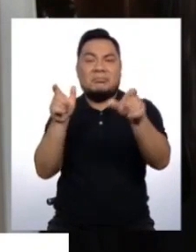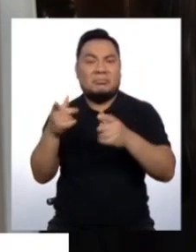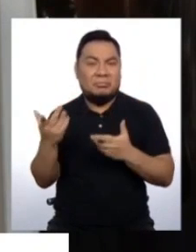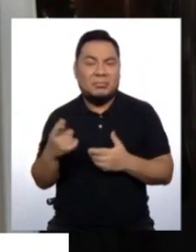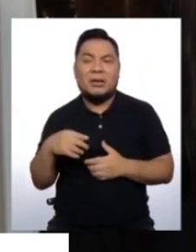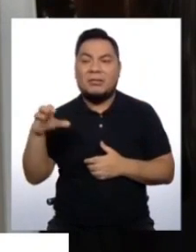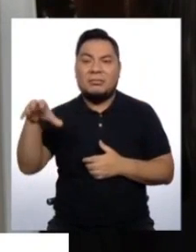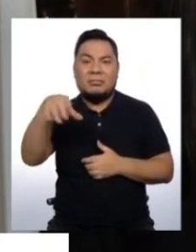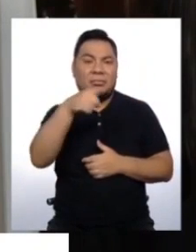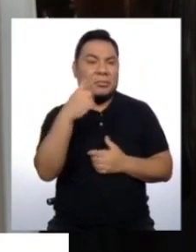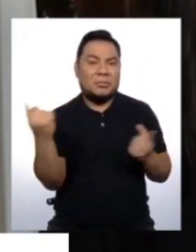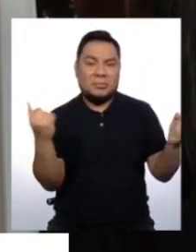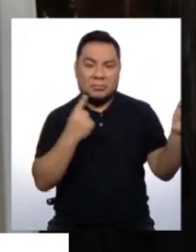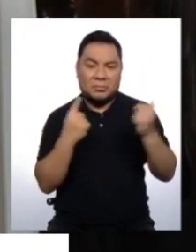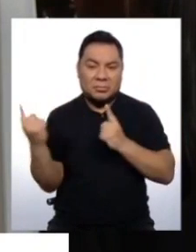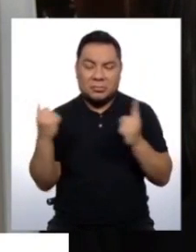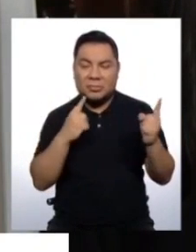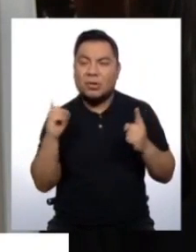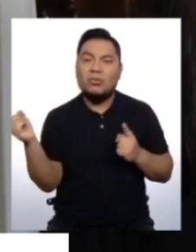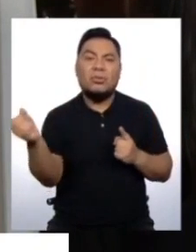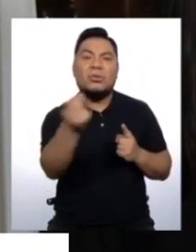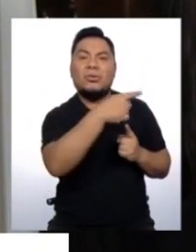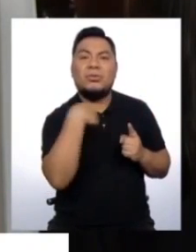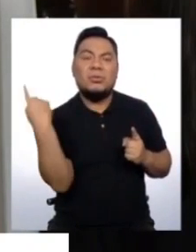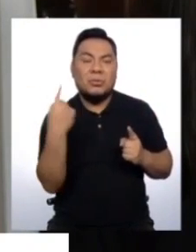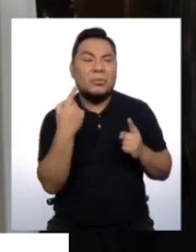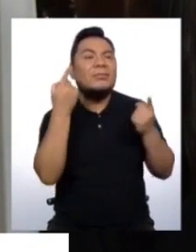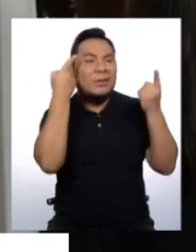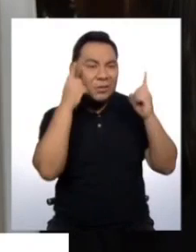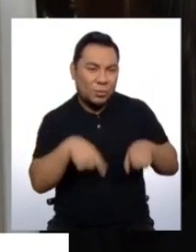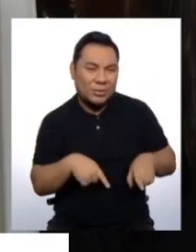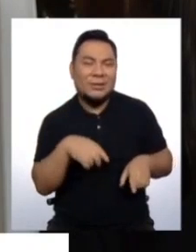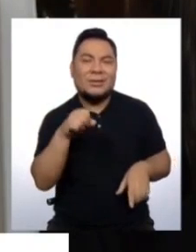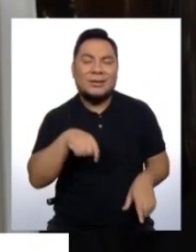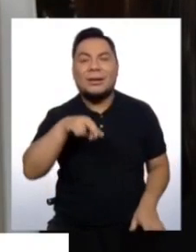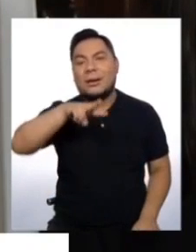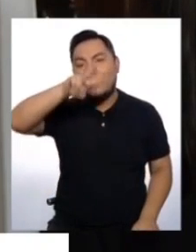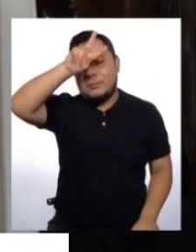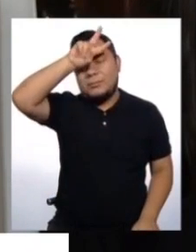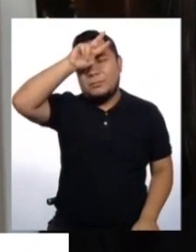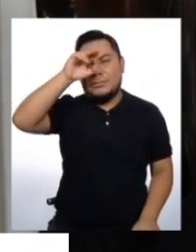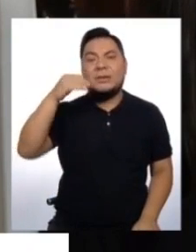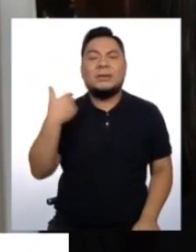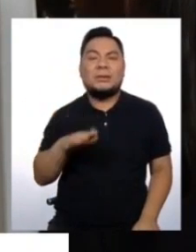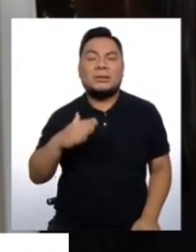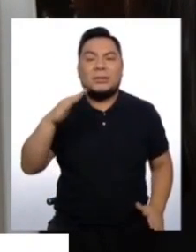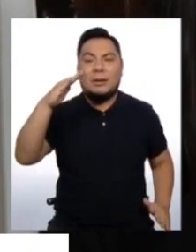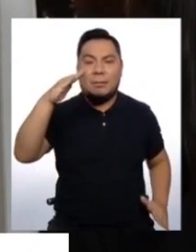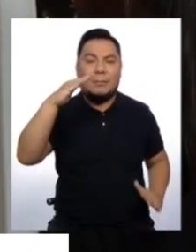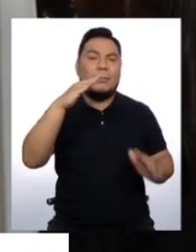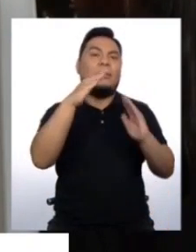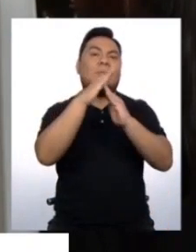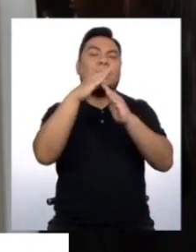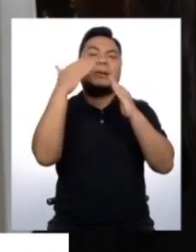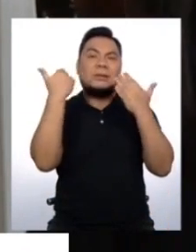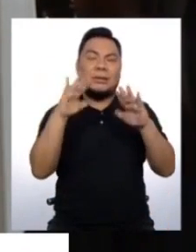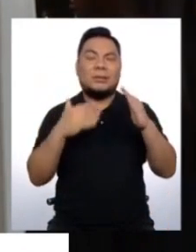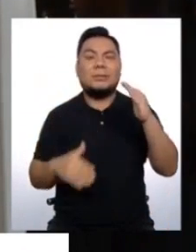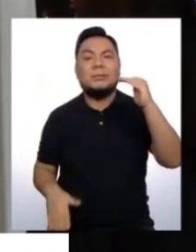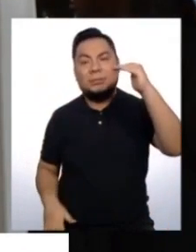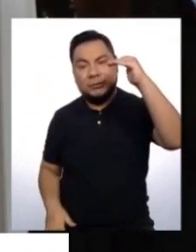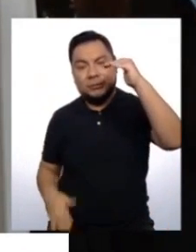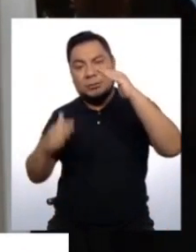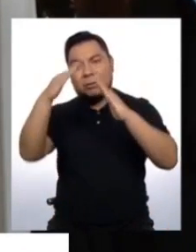han llegado básicamente a la misma conclusión, que el Perú ha llegado a una meseta y que ésta